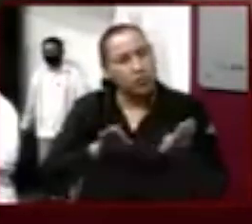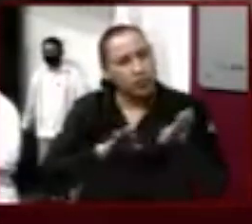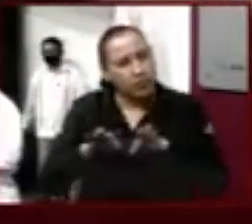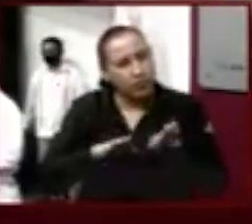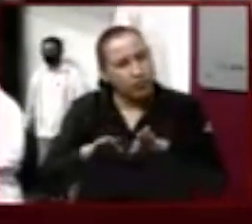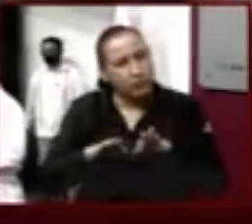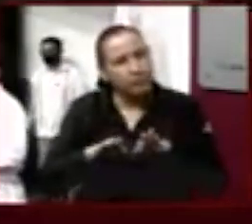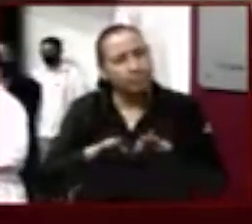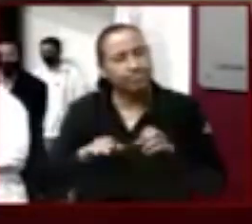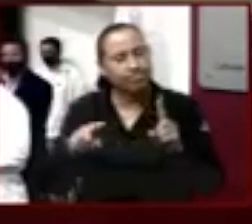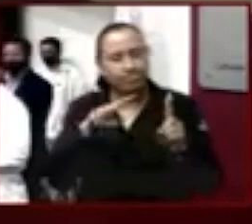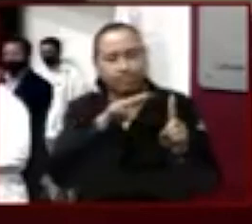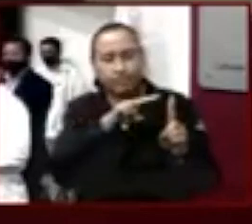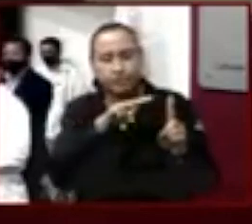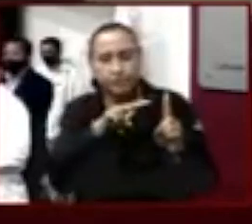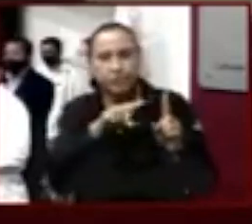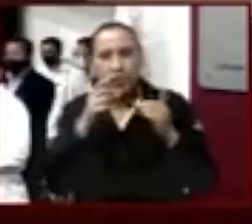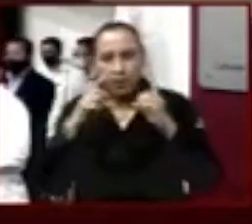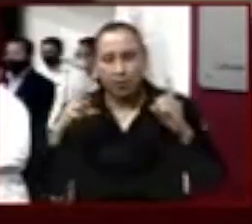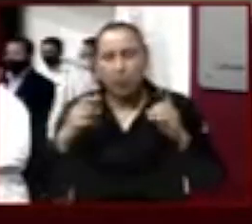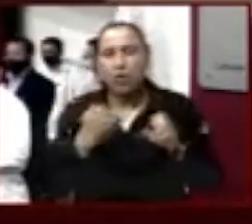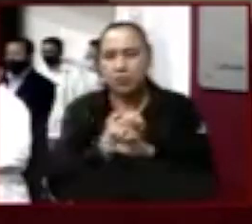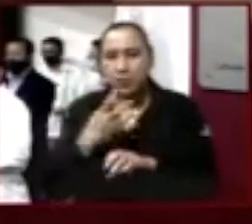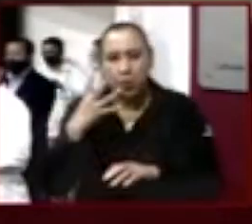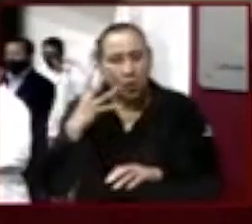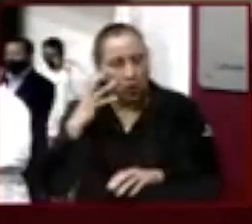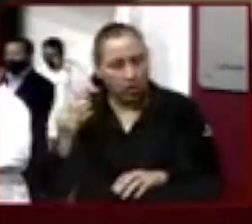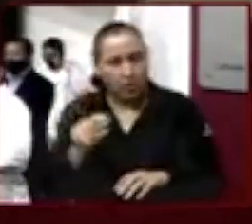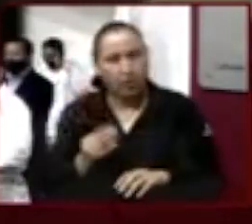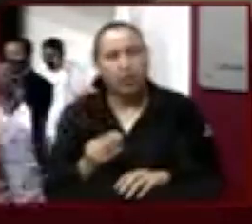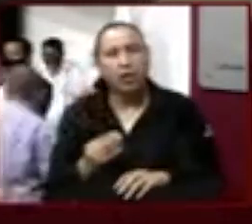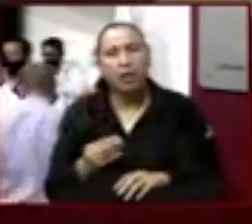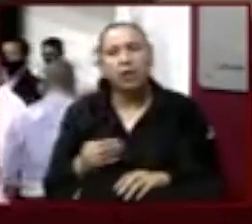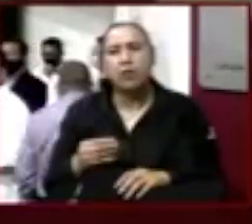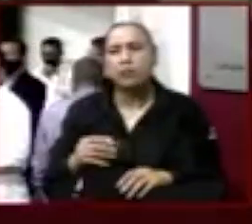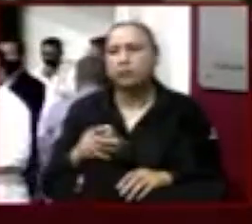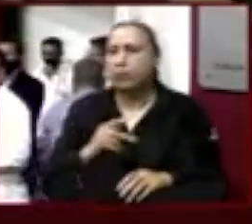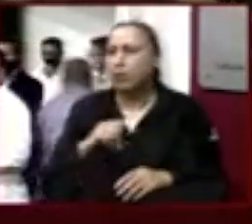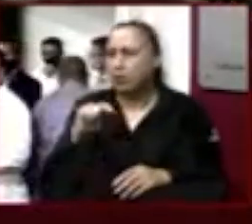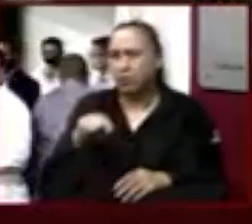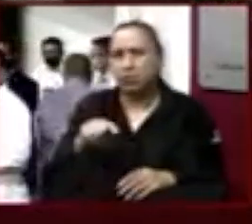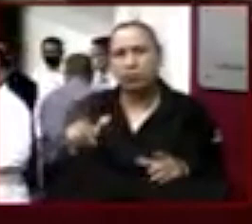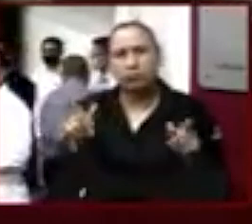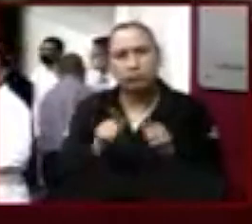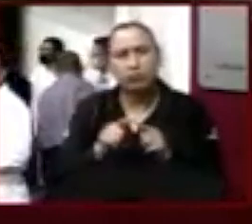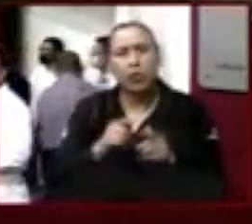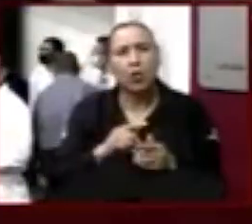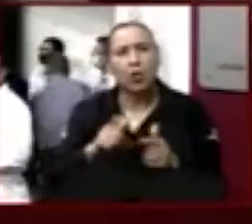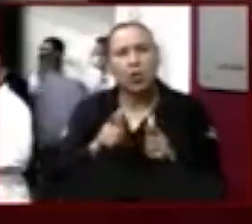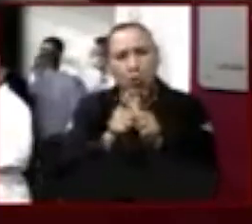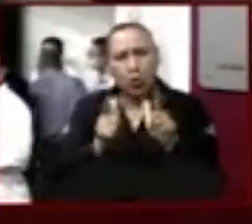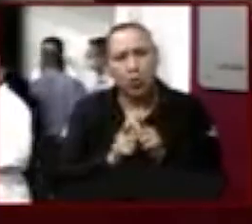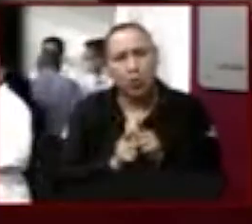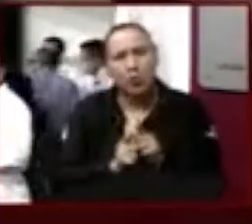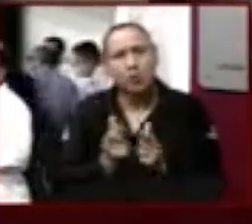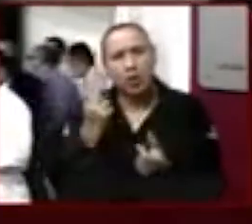visión de desarrollo para el Estado, representada por las minorías, las que unidas